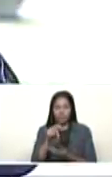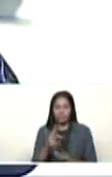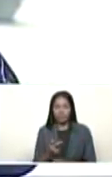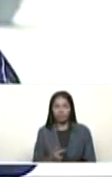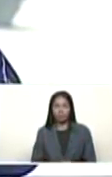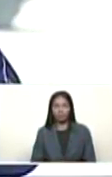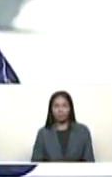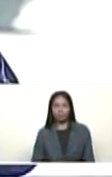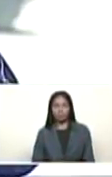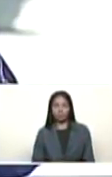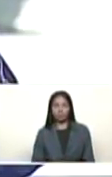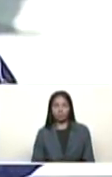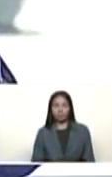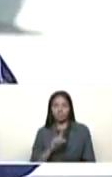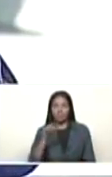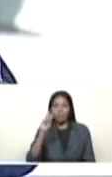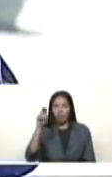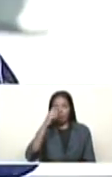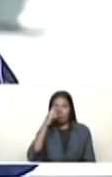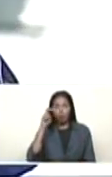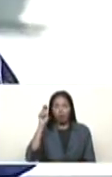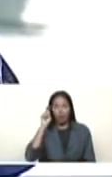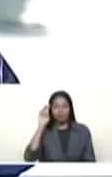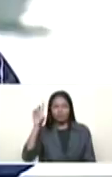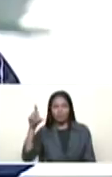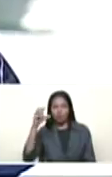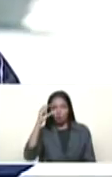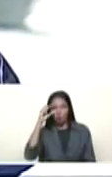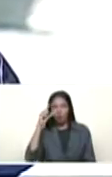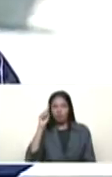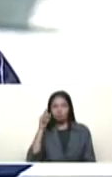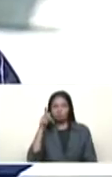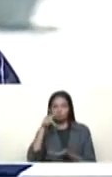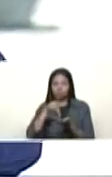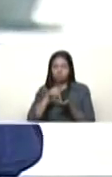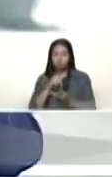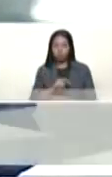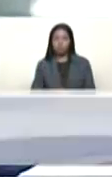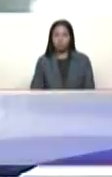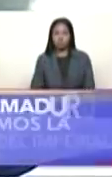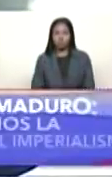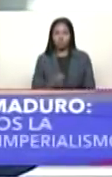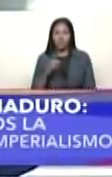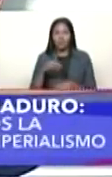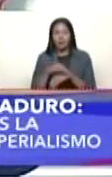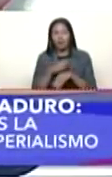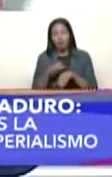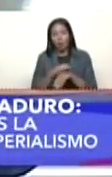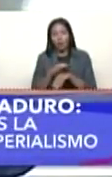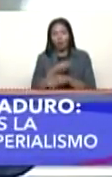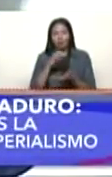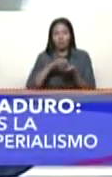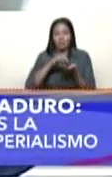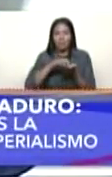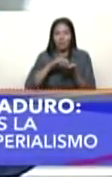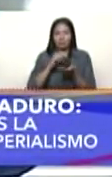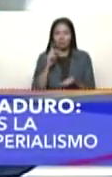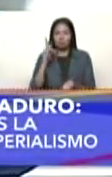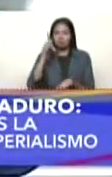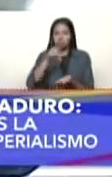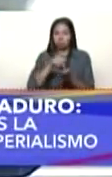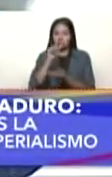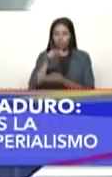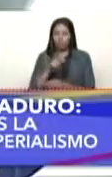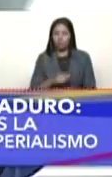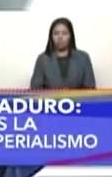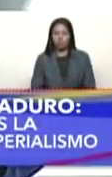estuvo Jorge Arriaza, canciller, estuvo Héctor Rodríguez, gobernador,